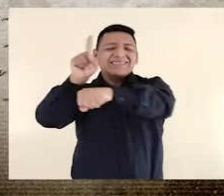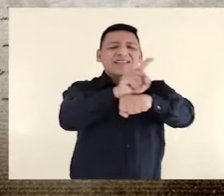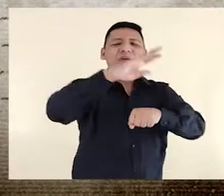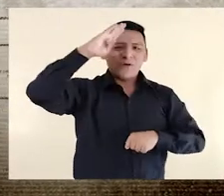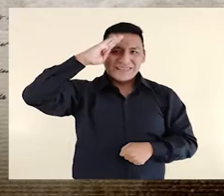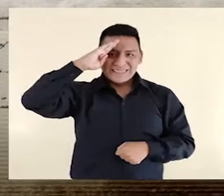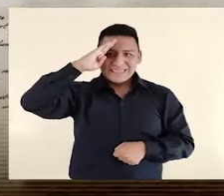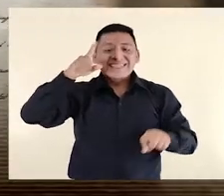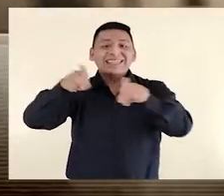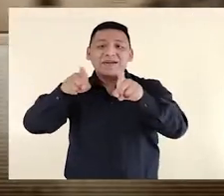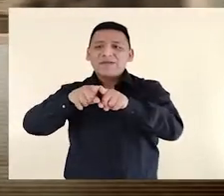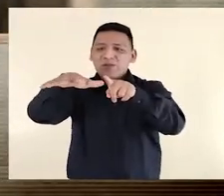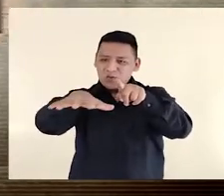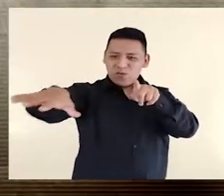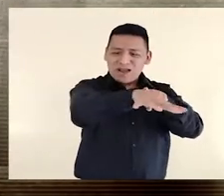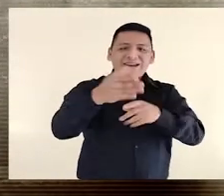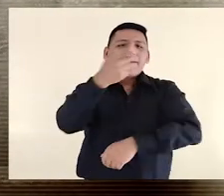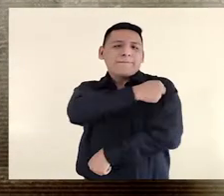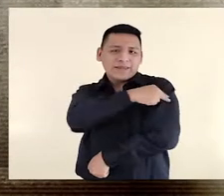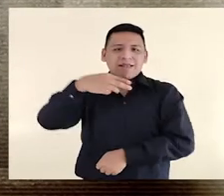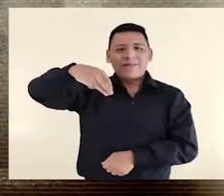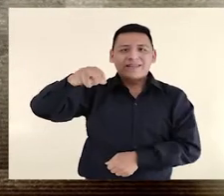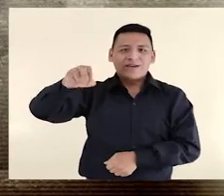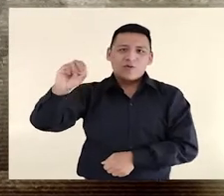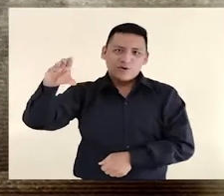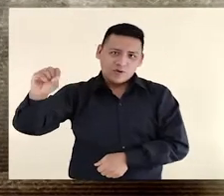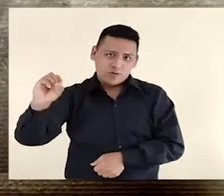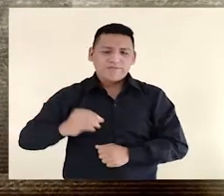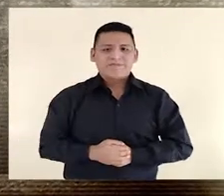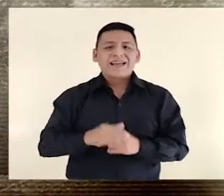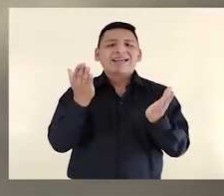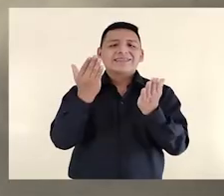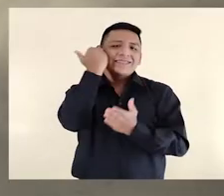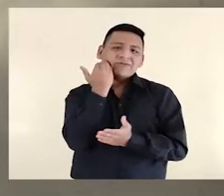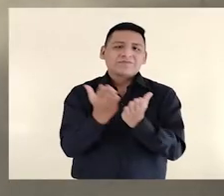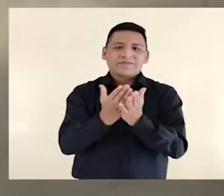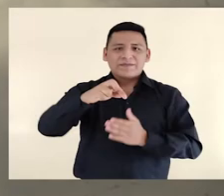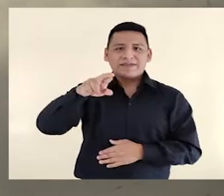a ese centro formador policial y a los patios que nos presencia de aquel viejo manicomio.